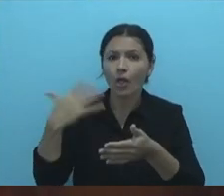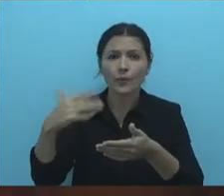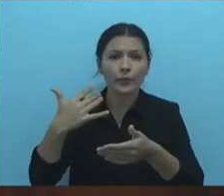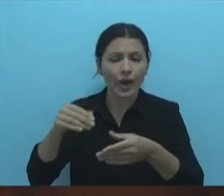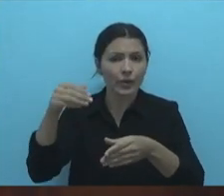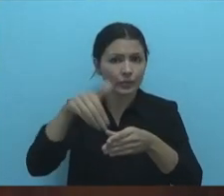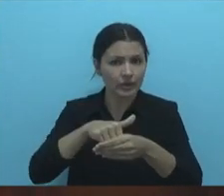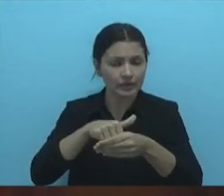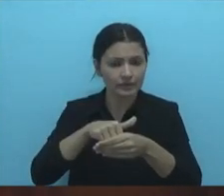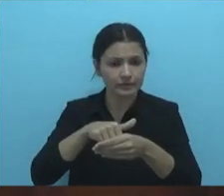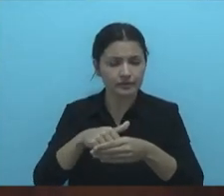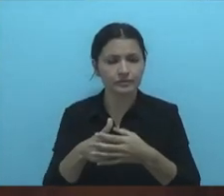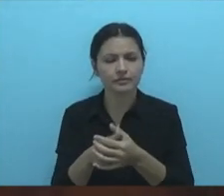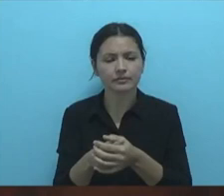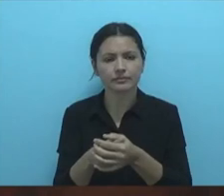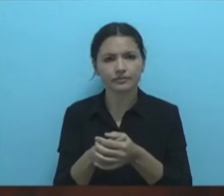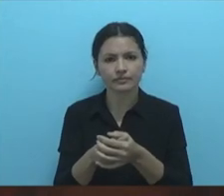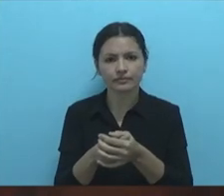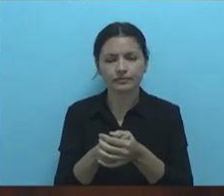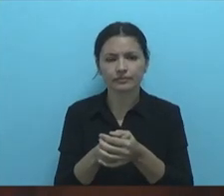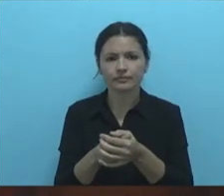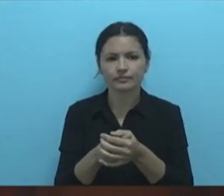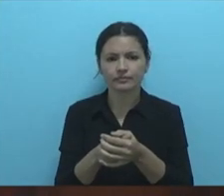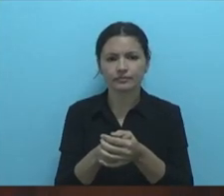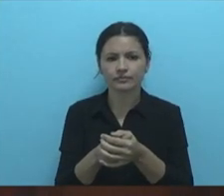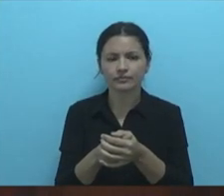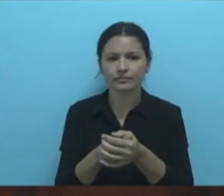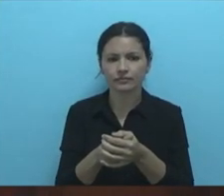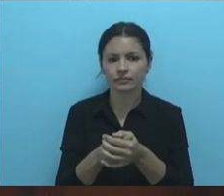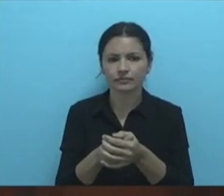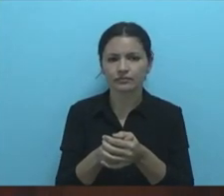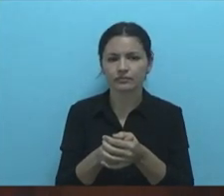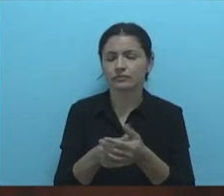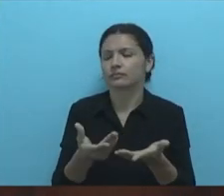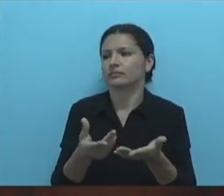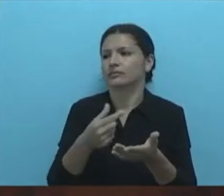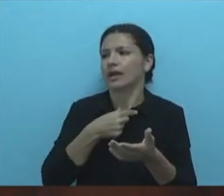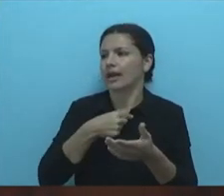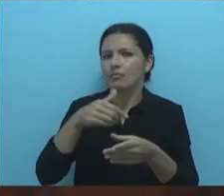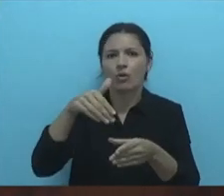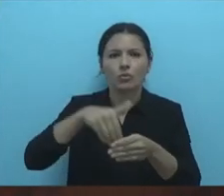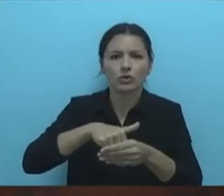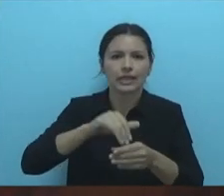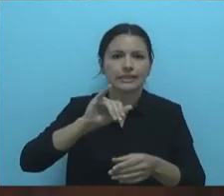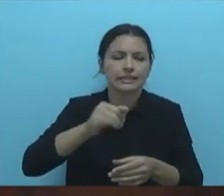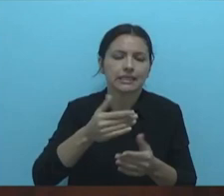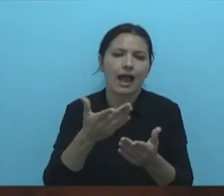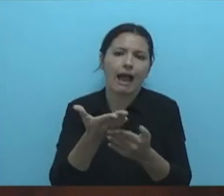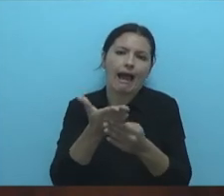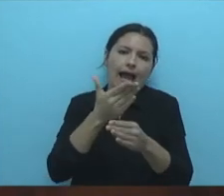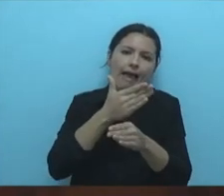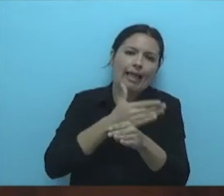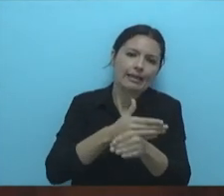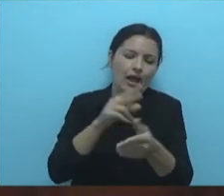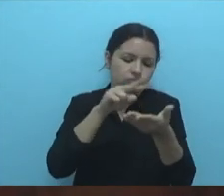ocasión una una ley de mi autoría recalcamos la voluntad política de acompañar esta iniciativa pero me parece prudente y